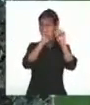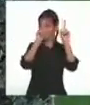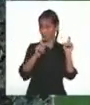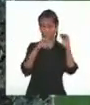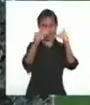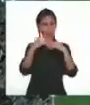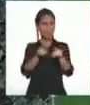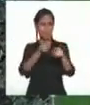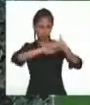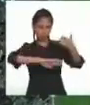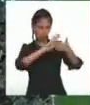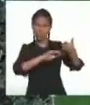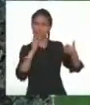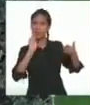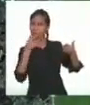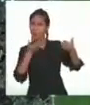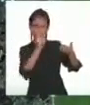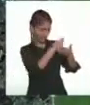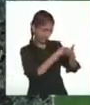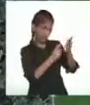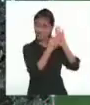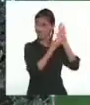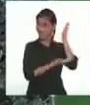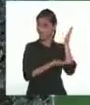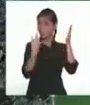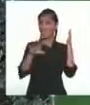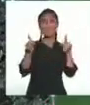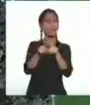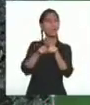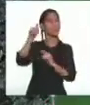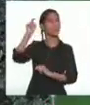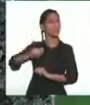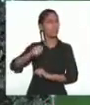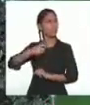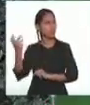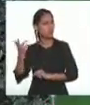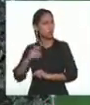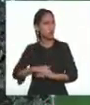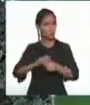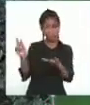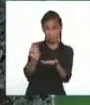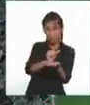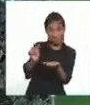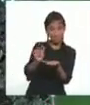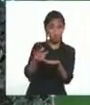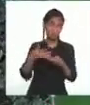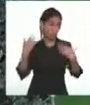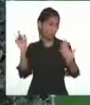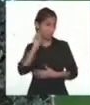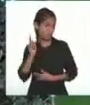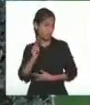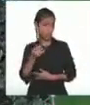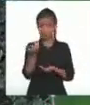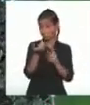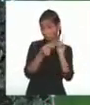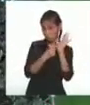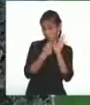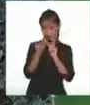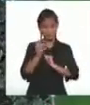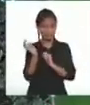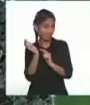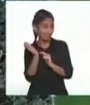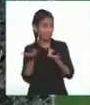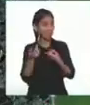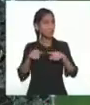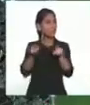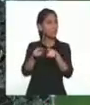Hojas para escribir las respuestas. Aquí están. Y también necesitaremos fichas para mover en el tablero. Puedes utilizar tapas de plástico como estas,